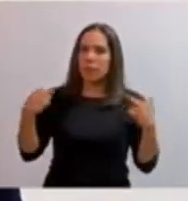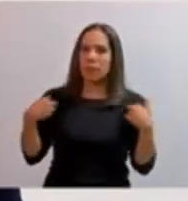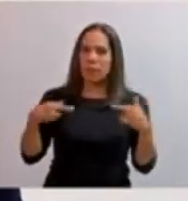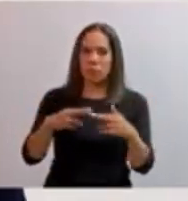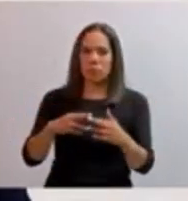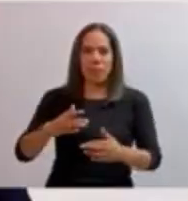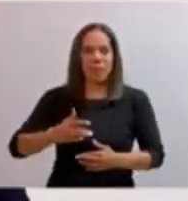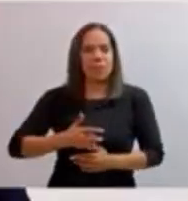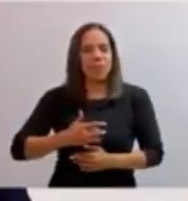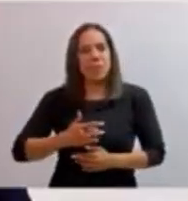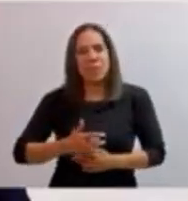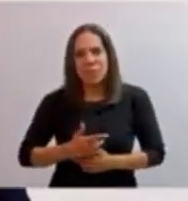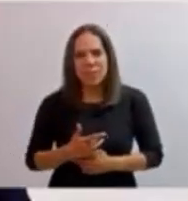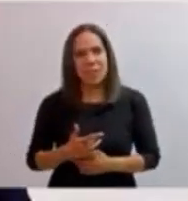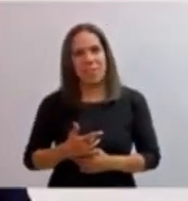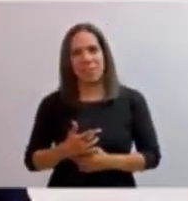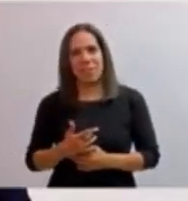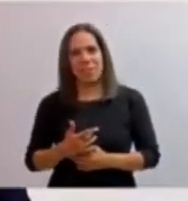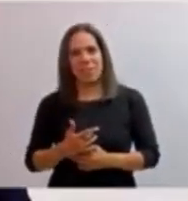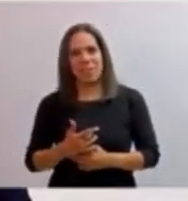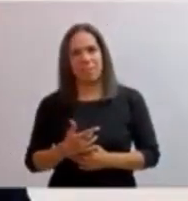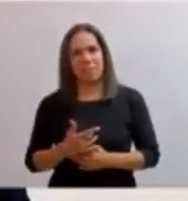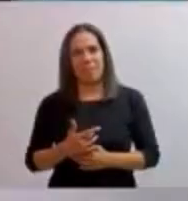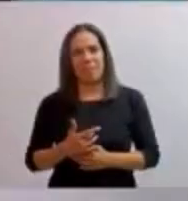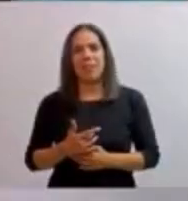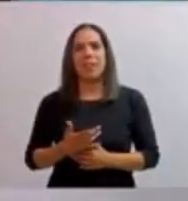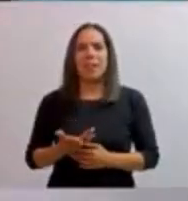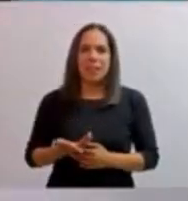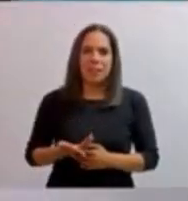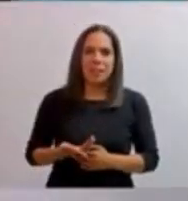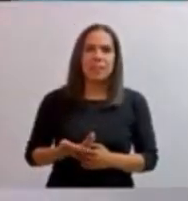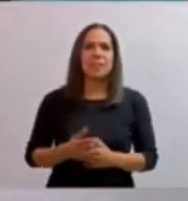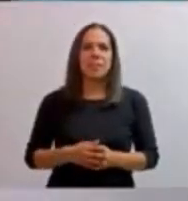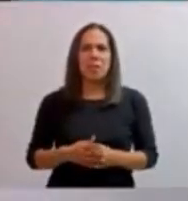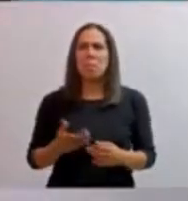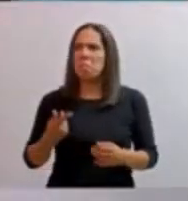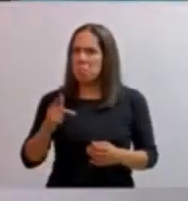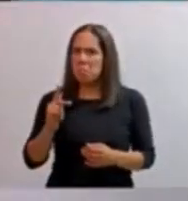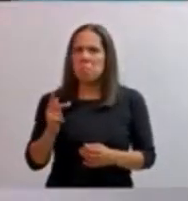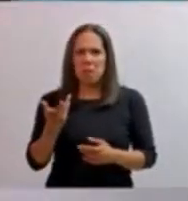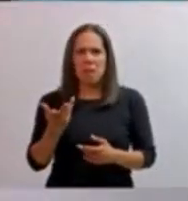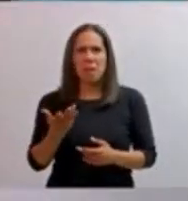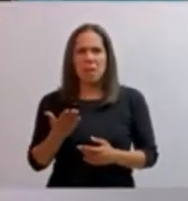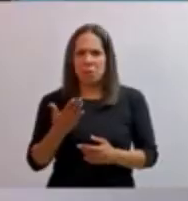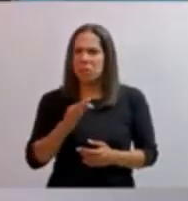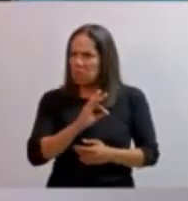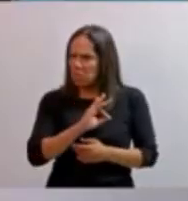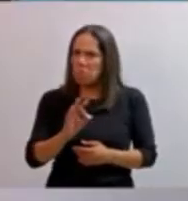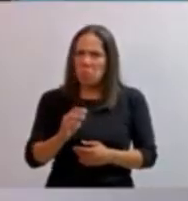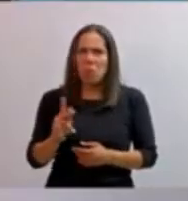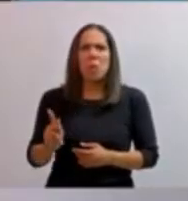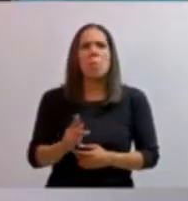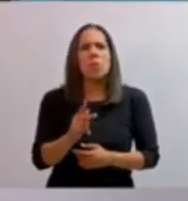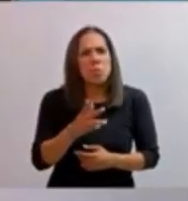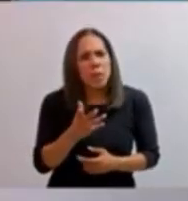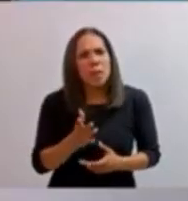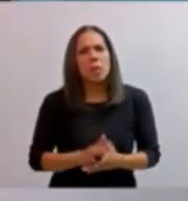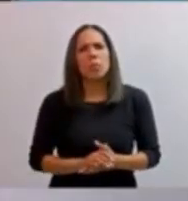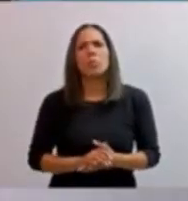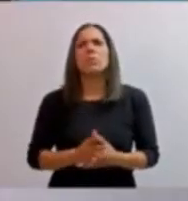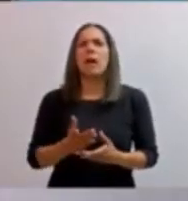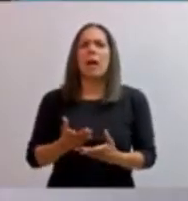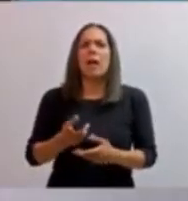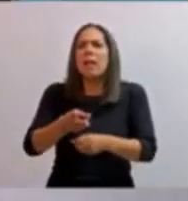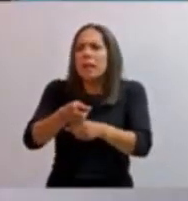vivirla en ese contexto, solicitándoles también que es importante que su trabajo sea colaborativo, que